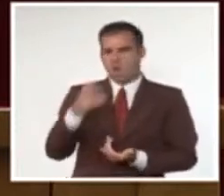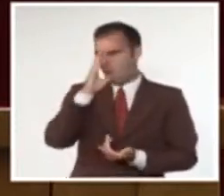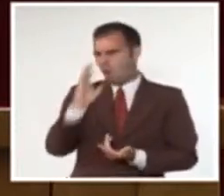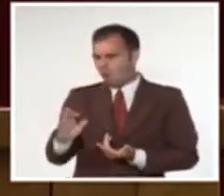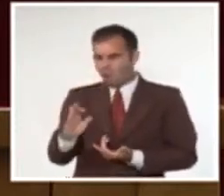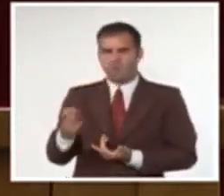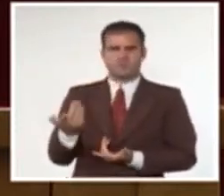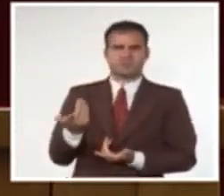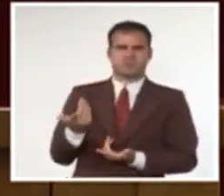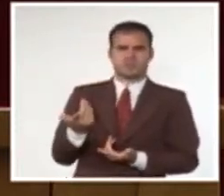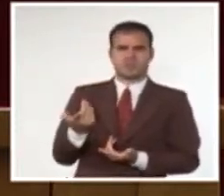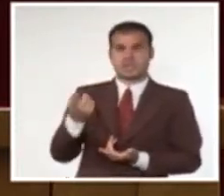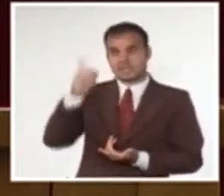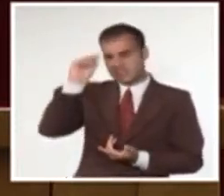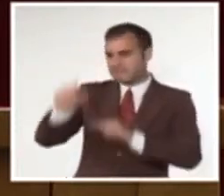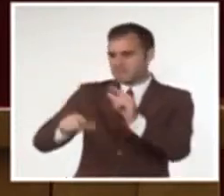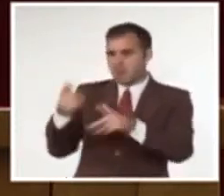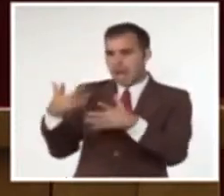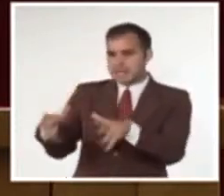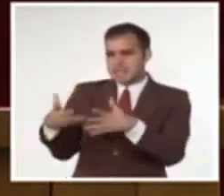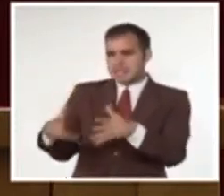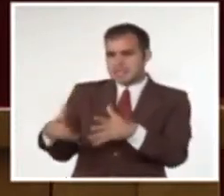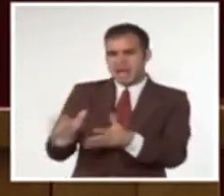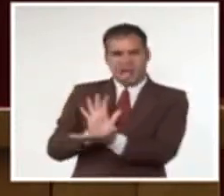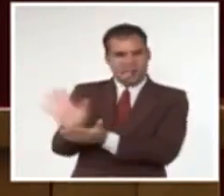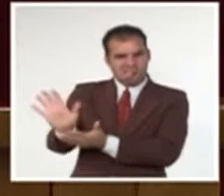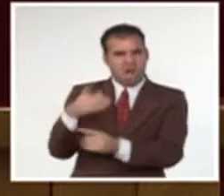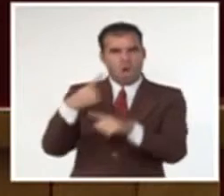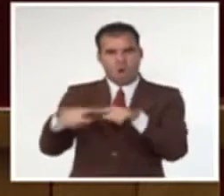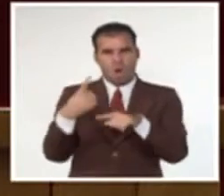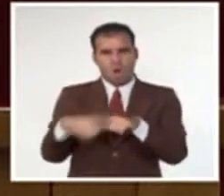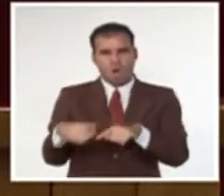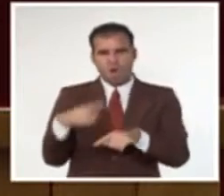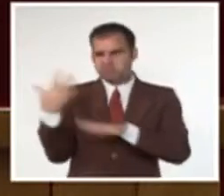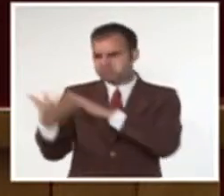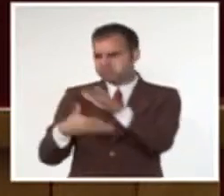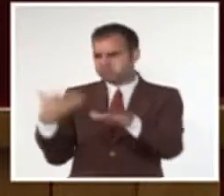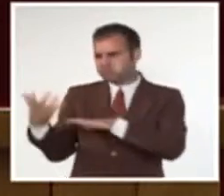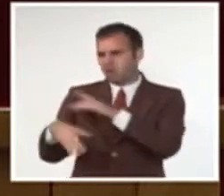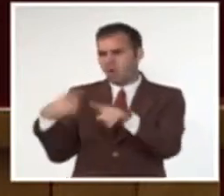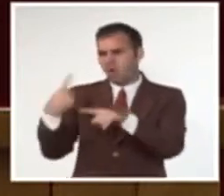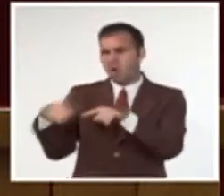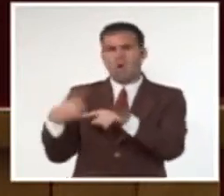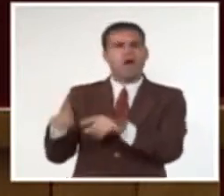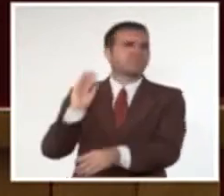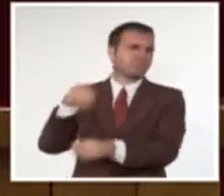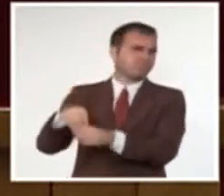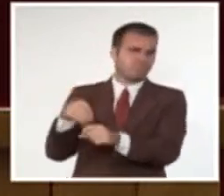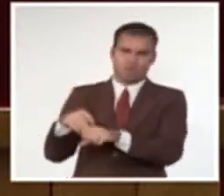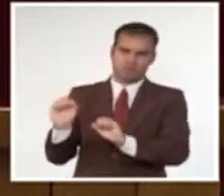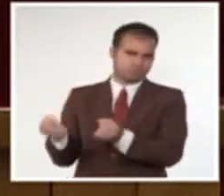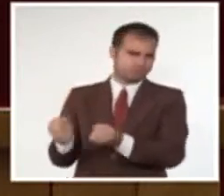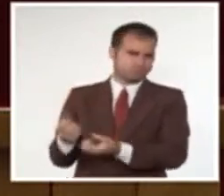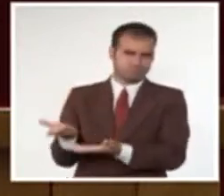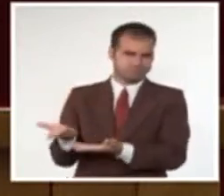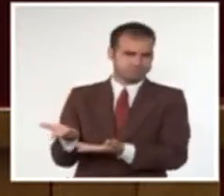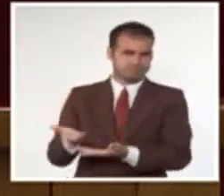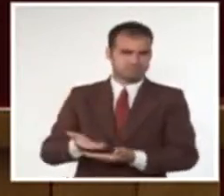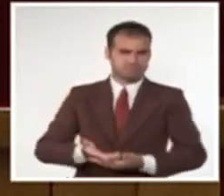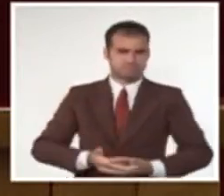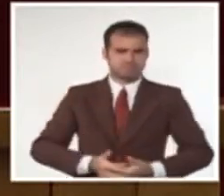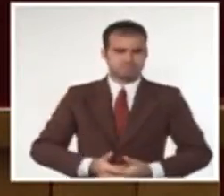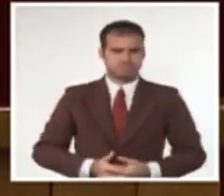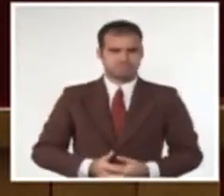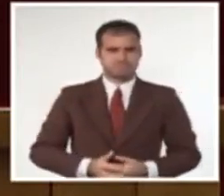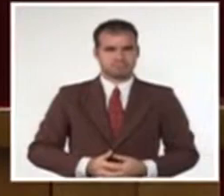la inseguridad, la discriminación, la violencia, la arbitrariedad, la injusticia y el poder